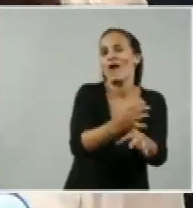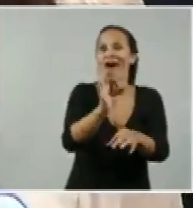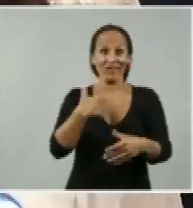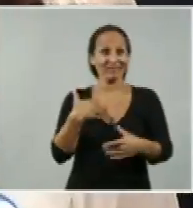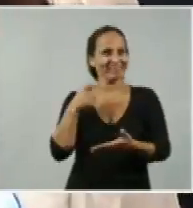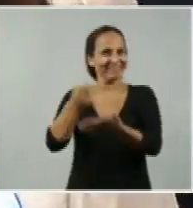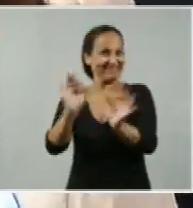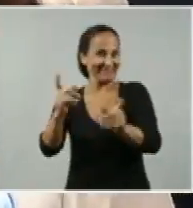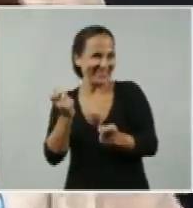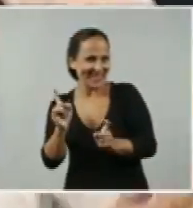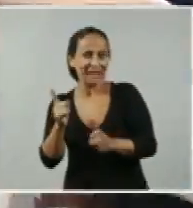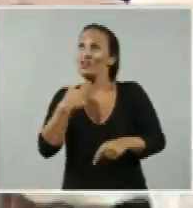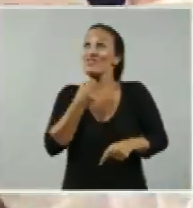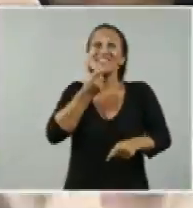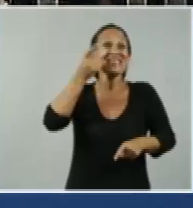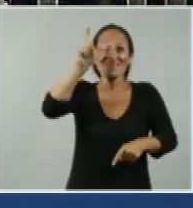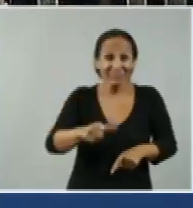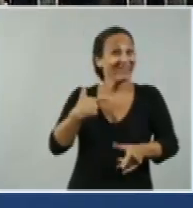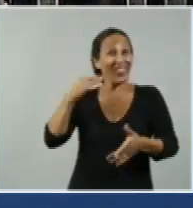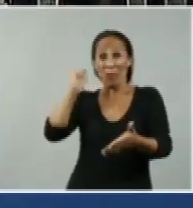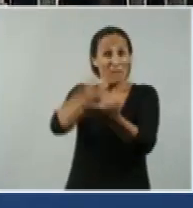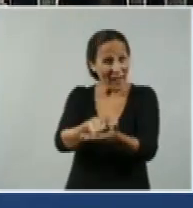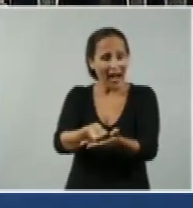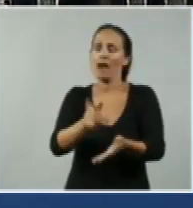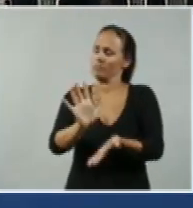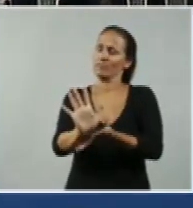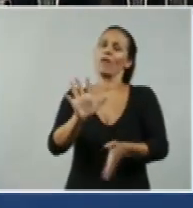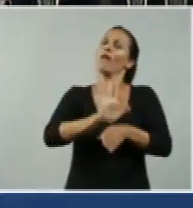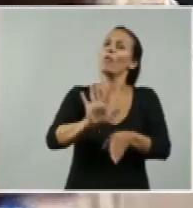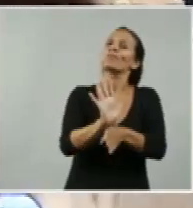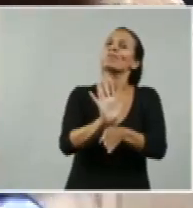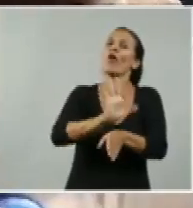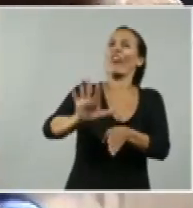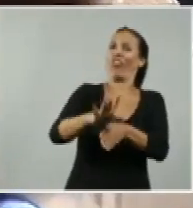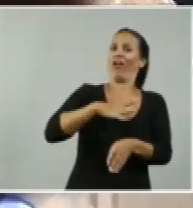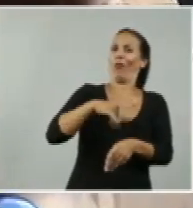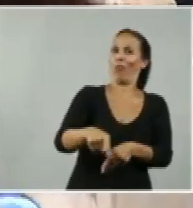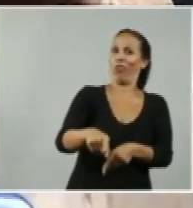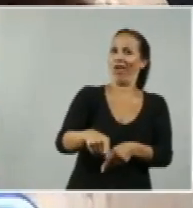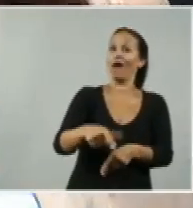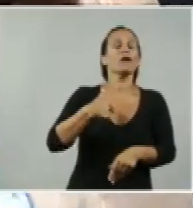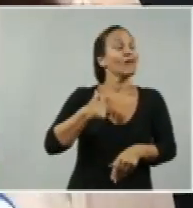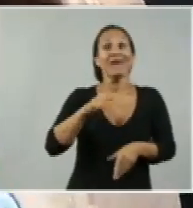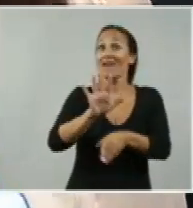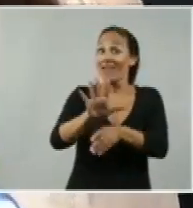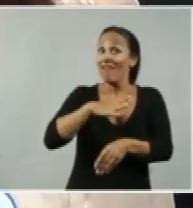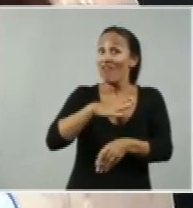deuda con los argentinos. Y mientras estemos en deuda con los argentinos, la política tiene que seguir